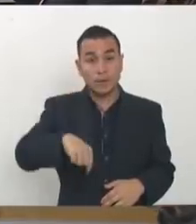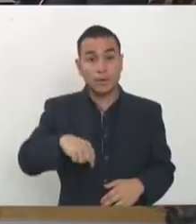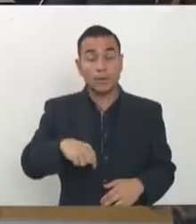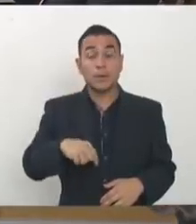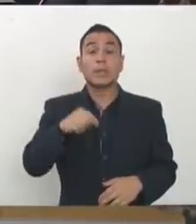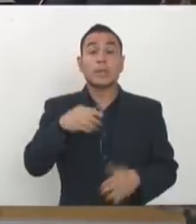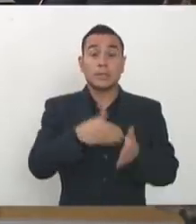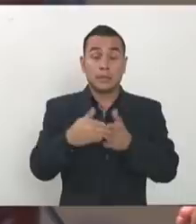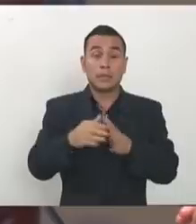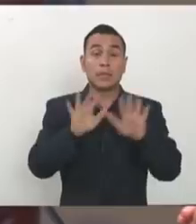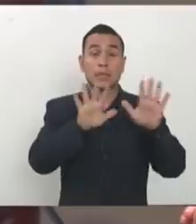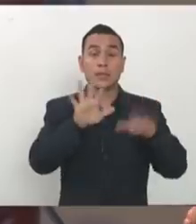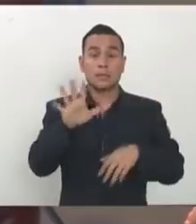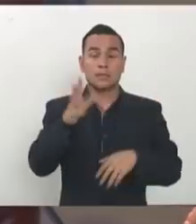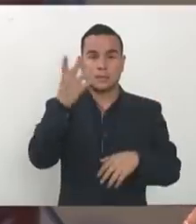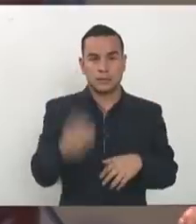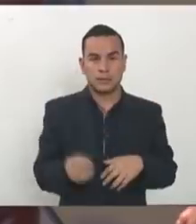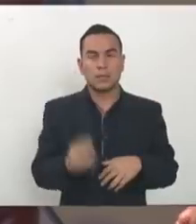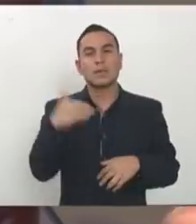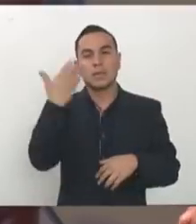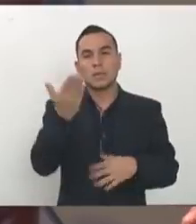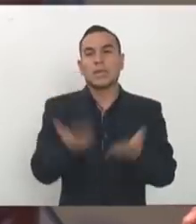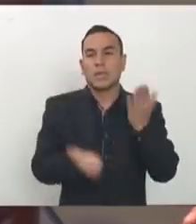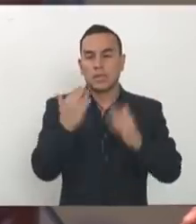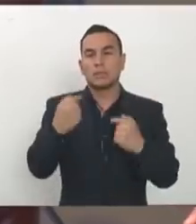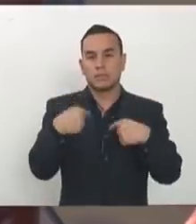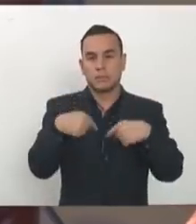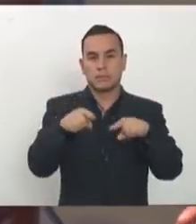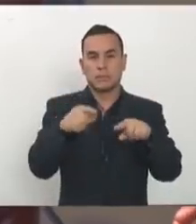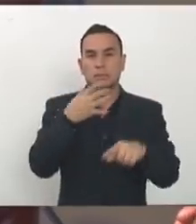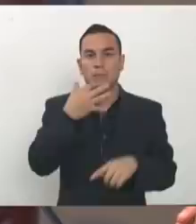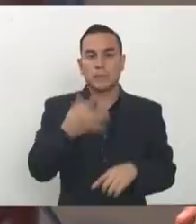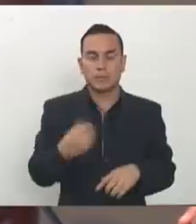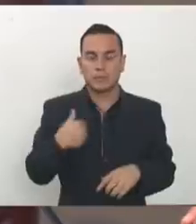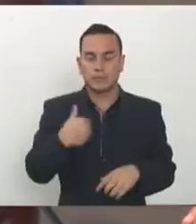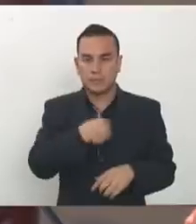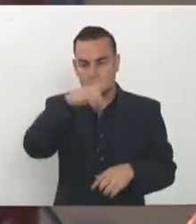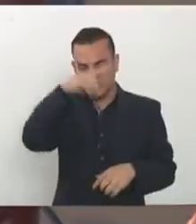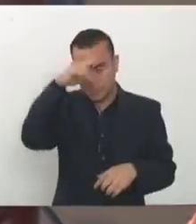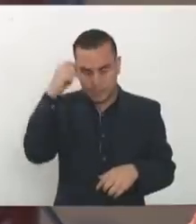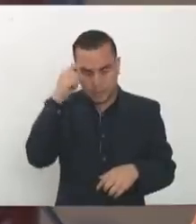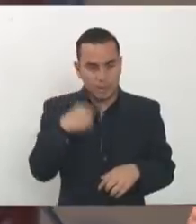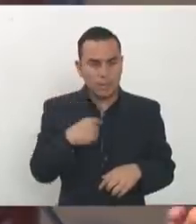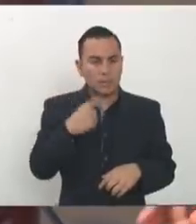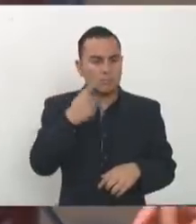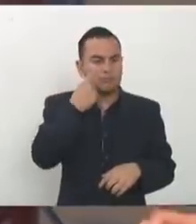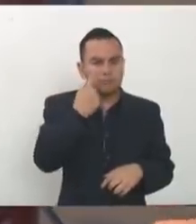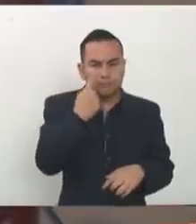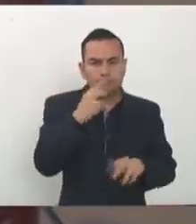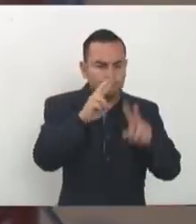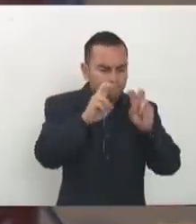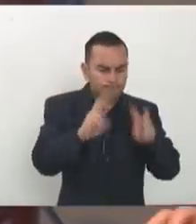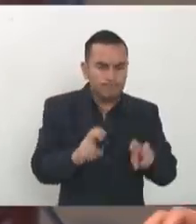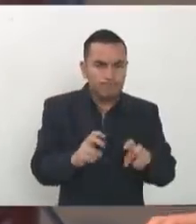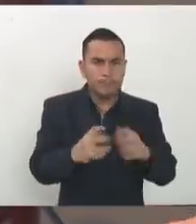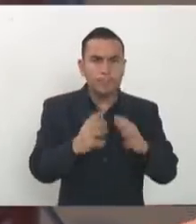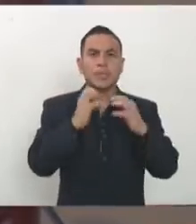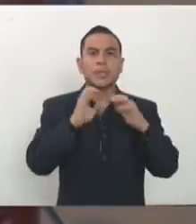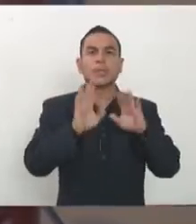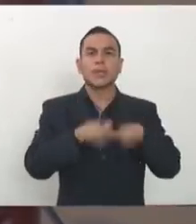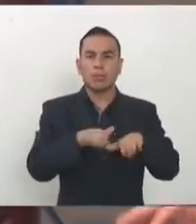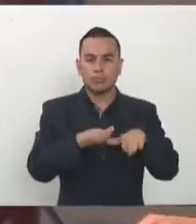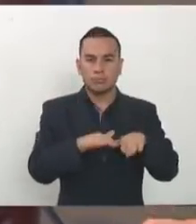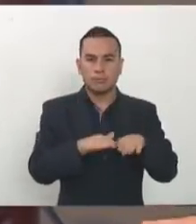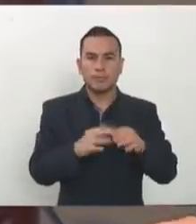por 15 días prorrogables por supuesto y el ministro trabajo va a verificar que se cumpla ya que son lugares de